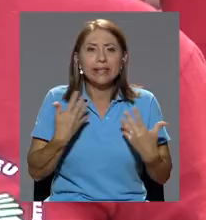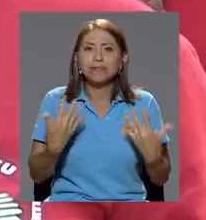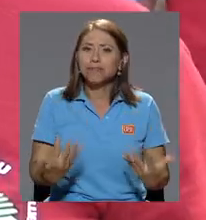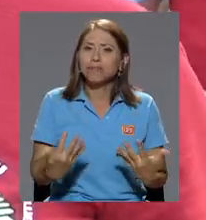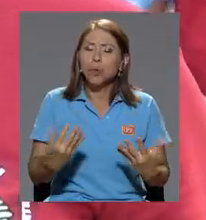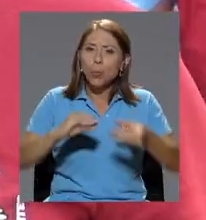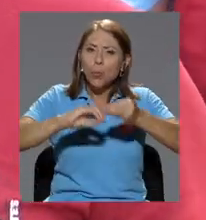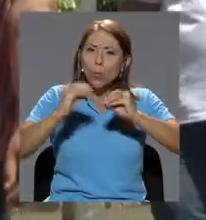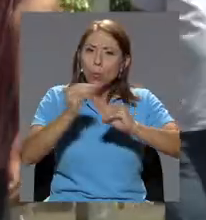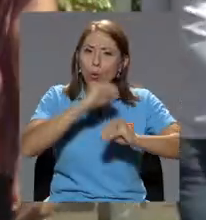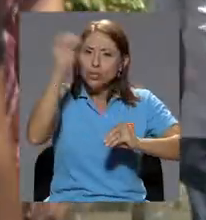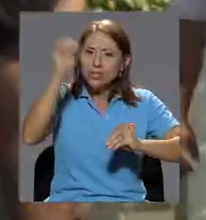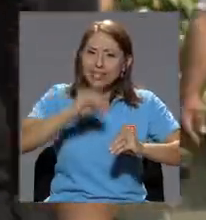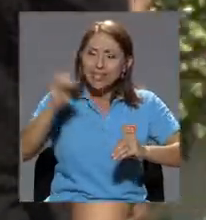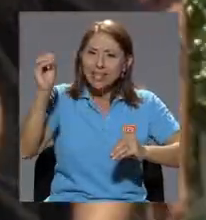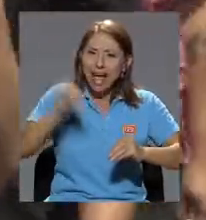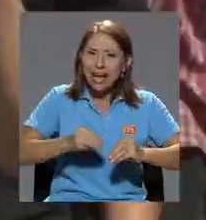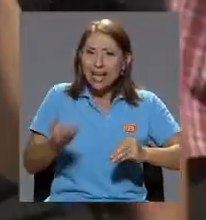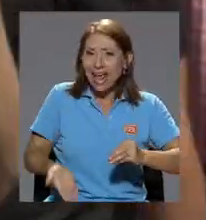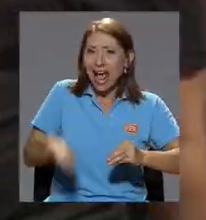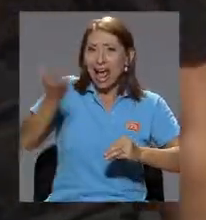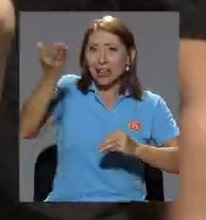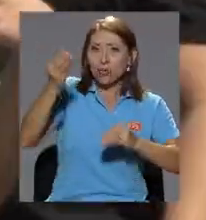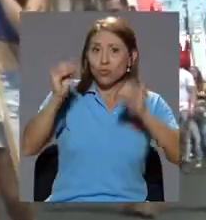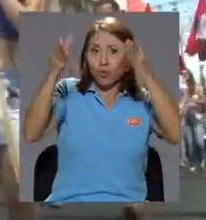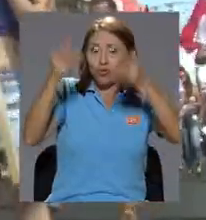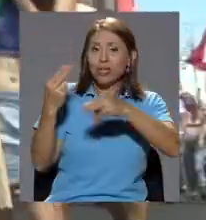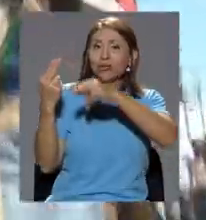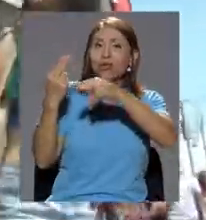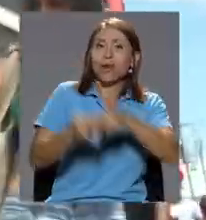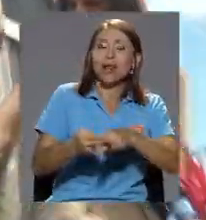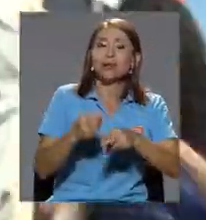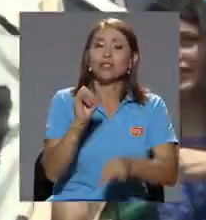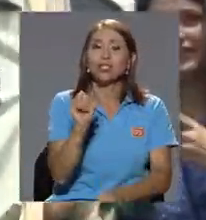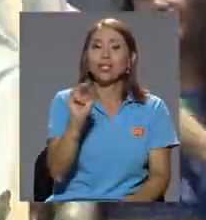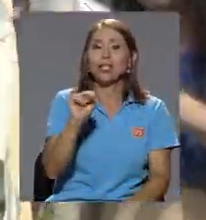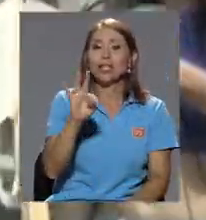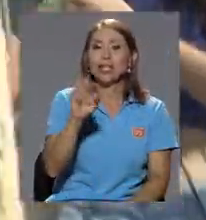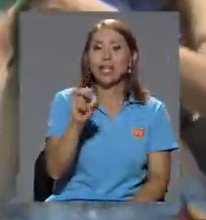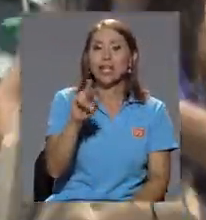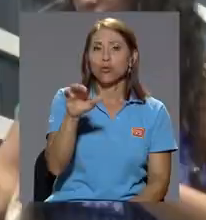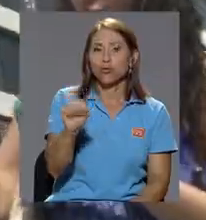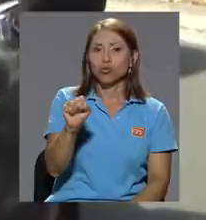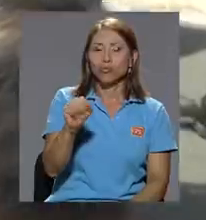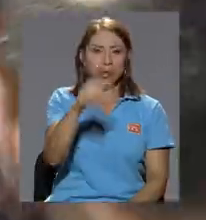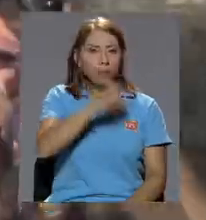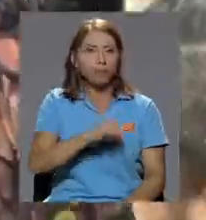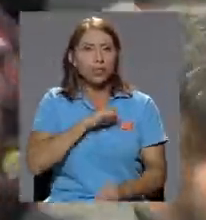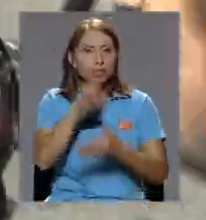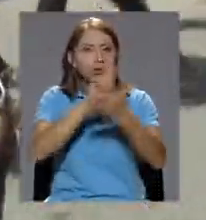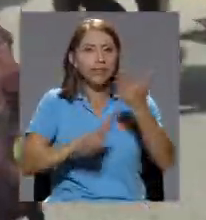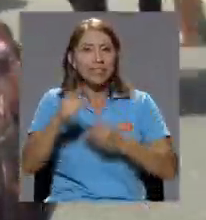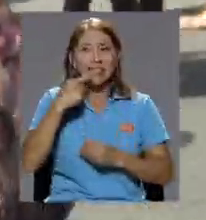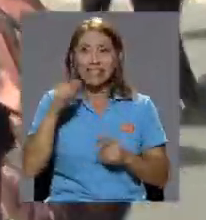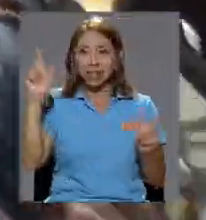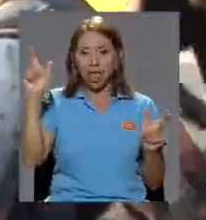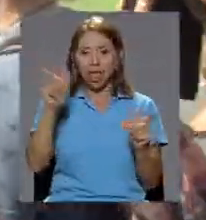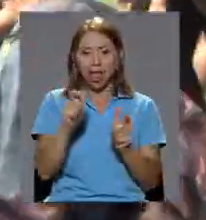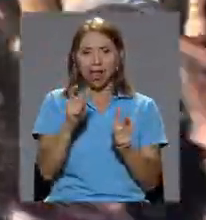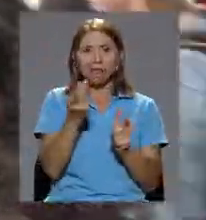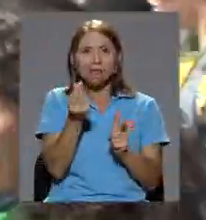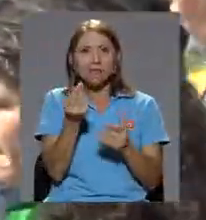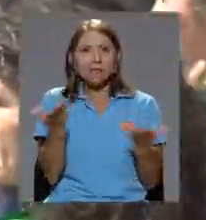alto porcentaje de docentes interinos. Las autoridades universitarias señalan que este recorte es